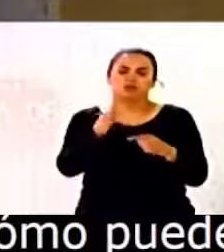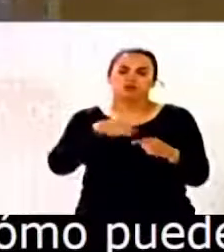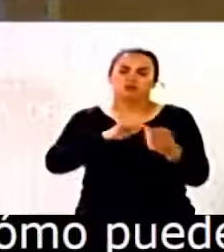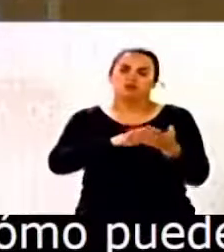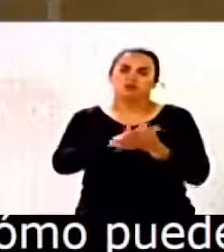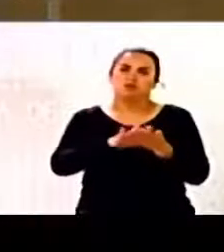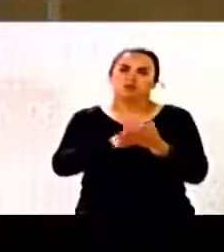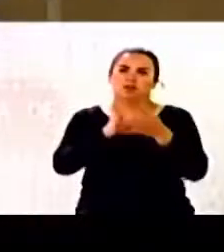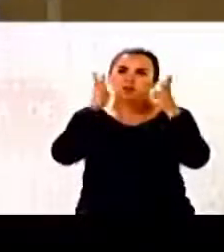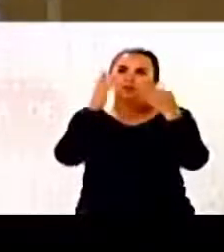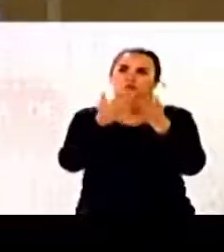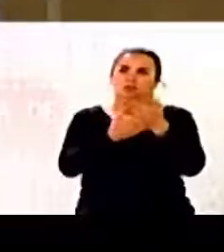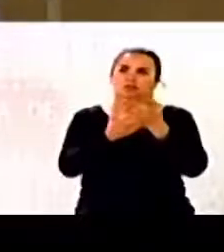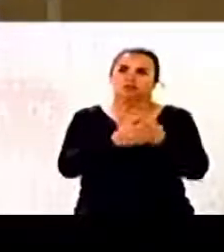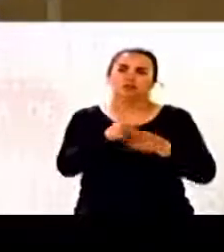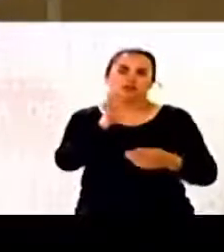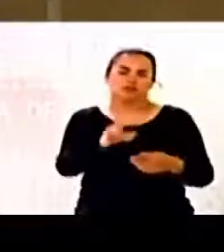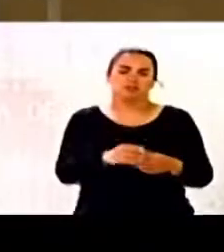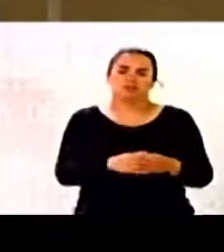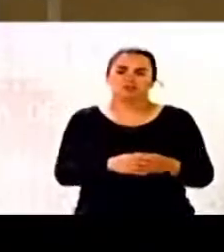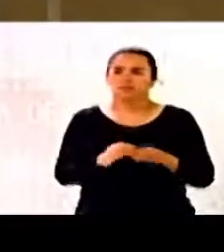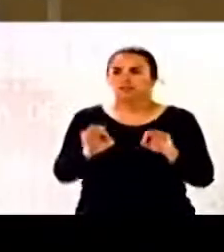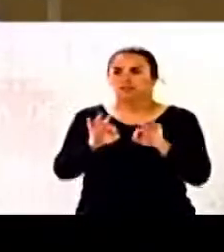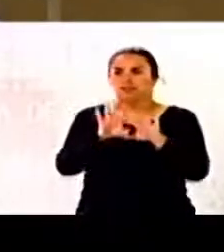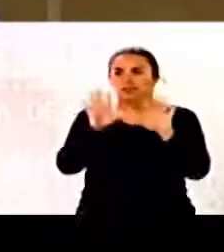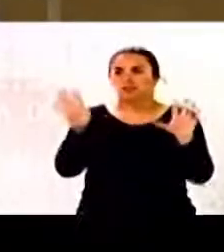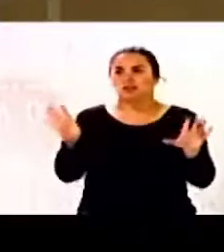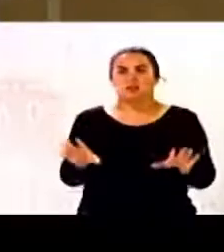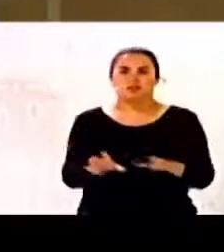el Consejo de Gobierno. Lógicamente,